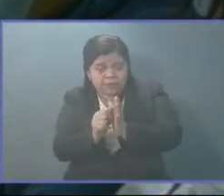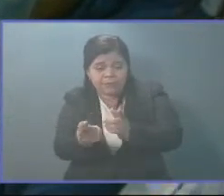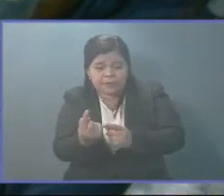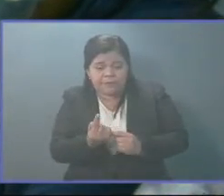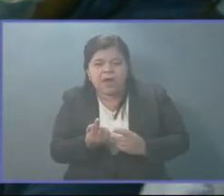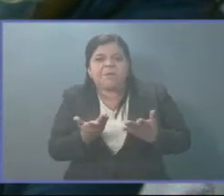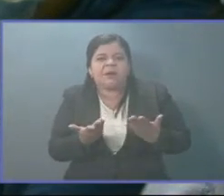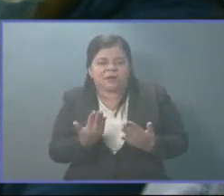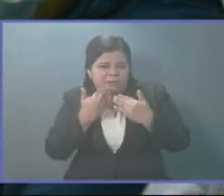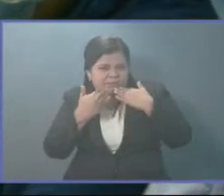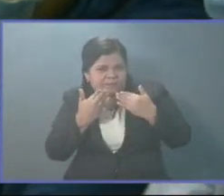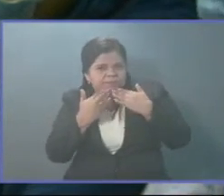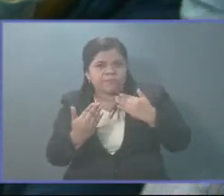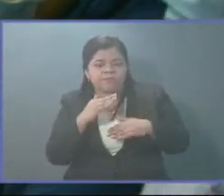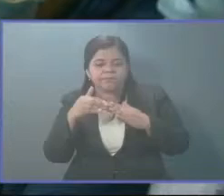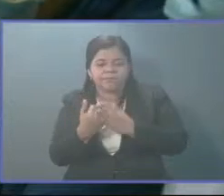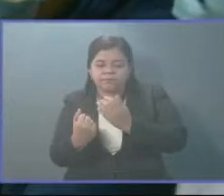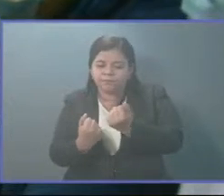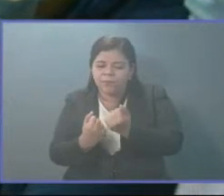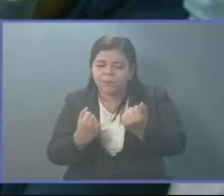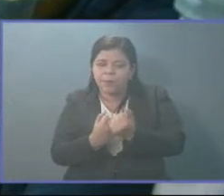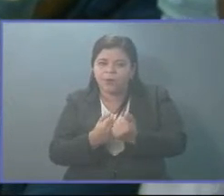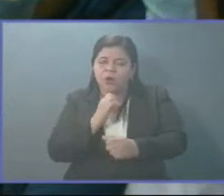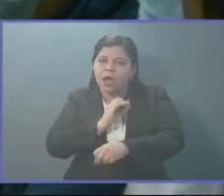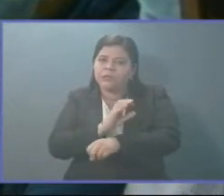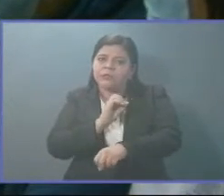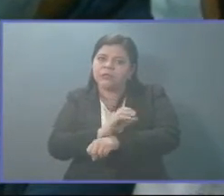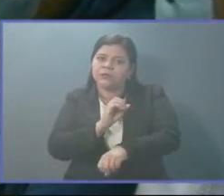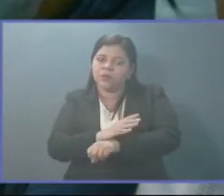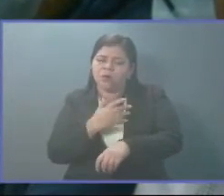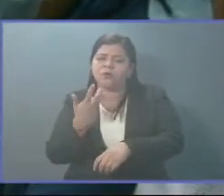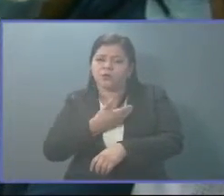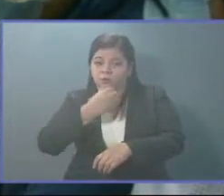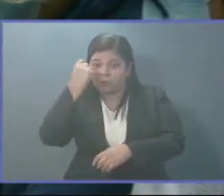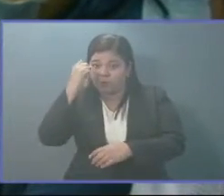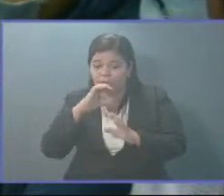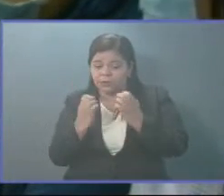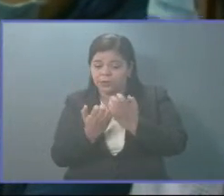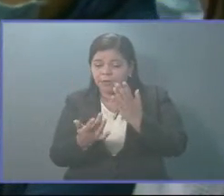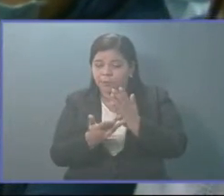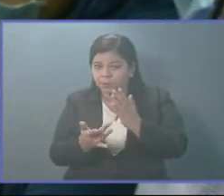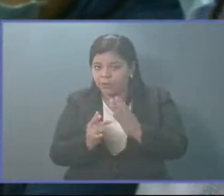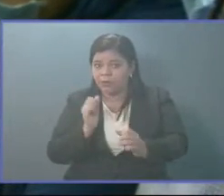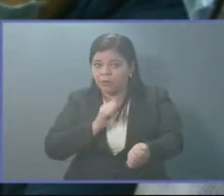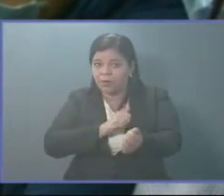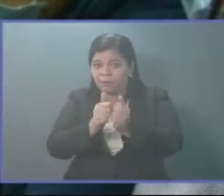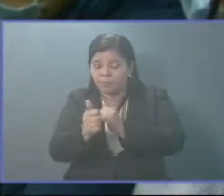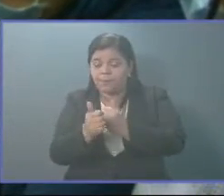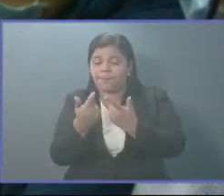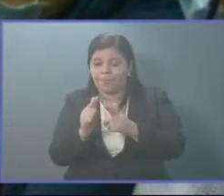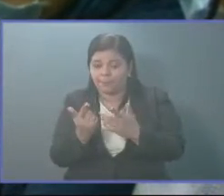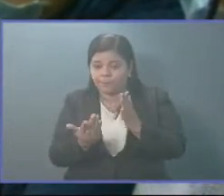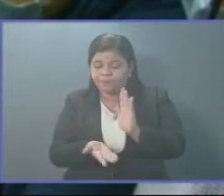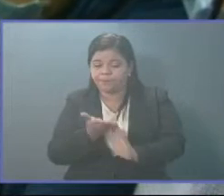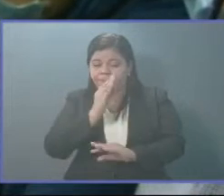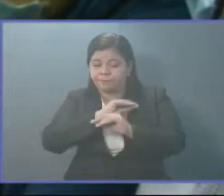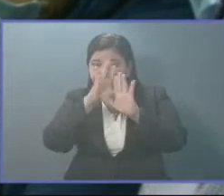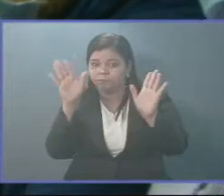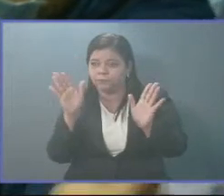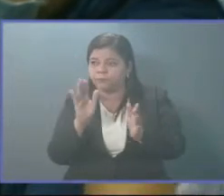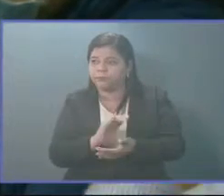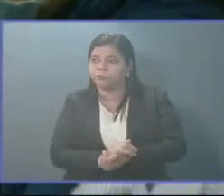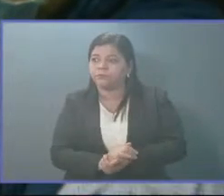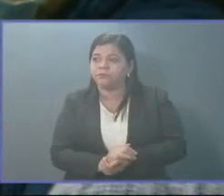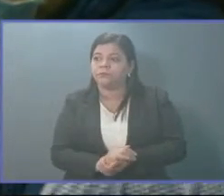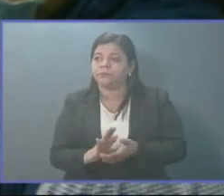Y esto es importante para nosotros para avanzar como equipo técnico y para tener claridad al momento de